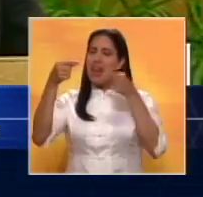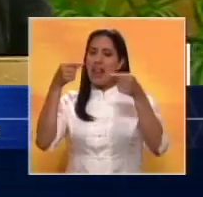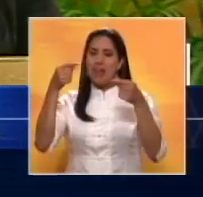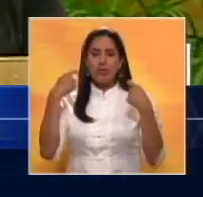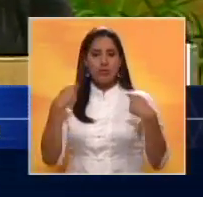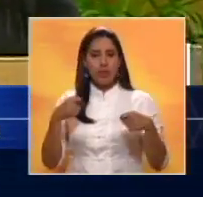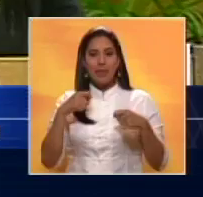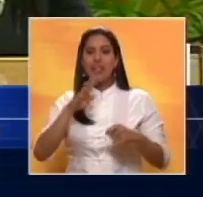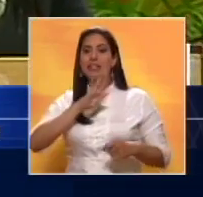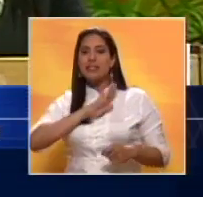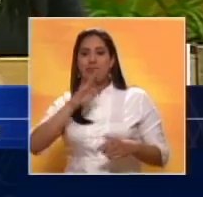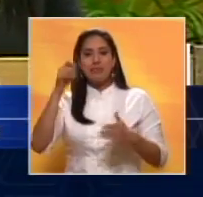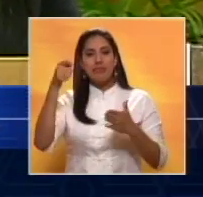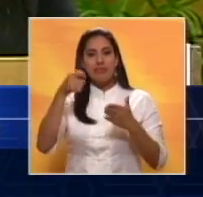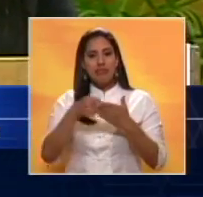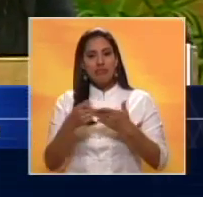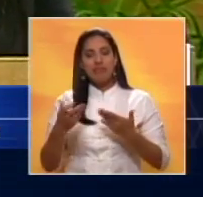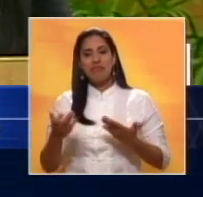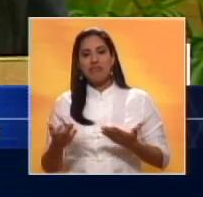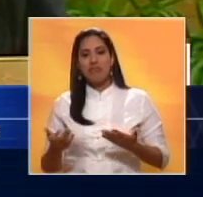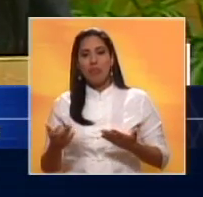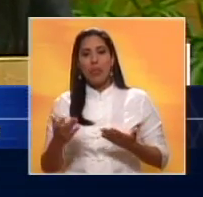negativa, tiene costos